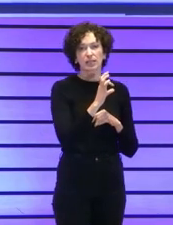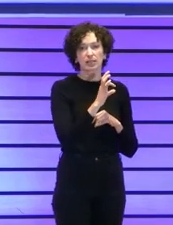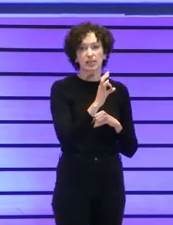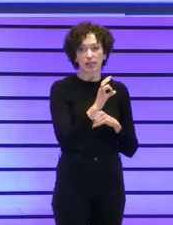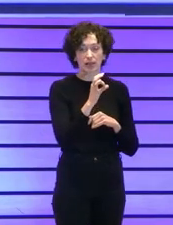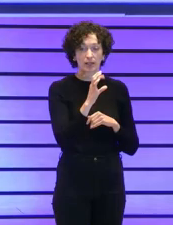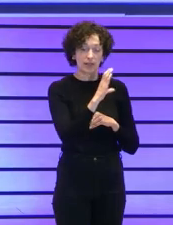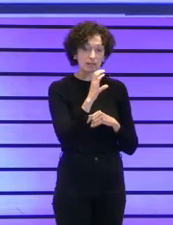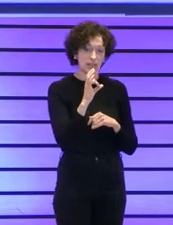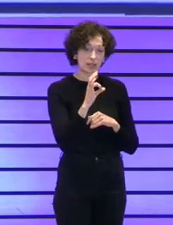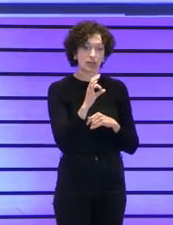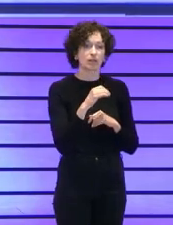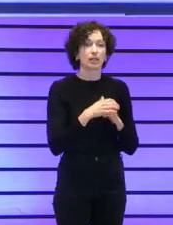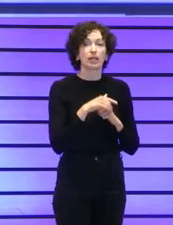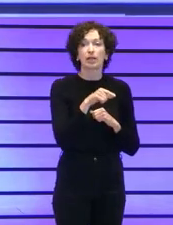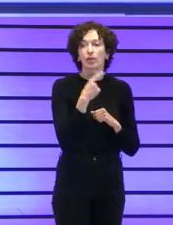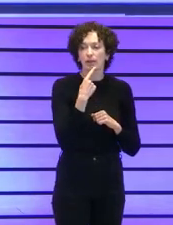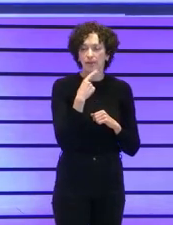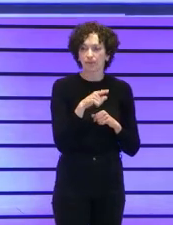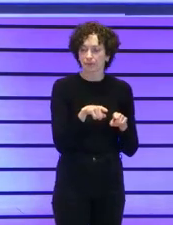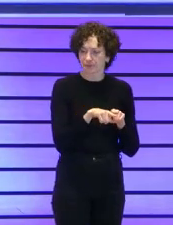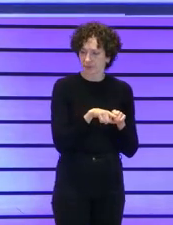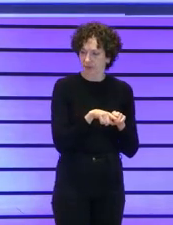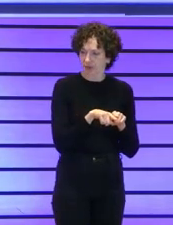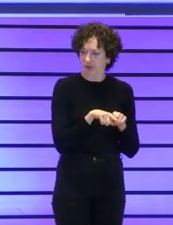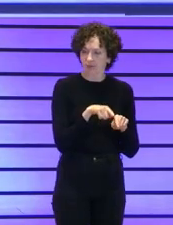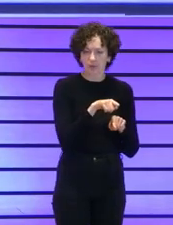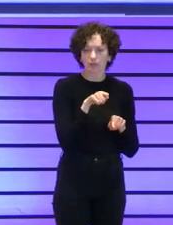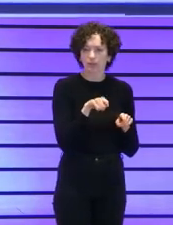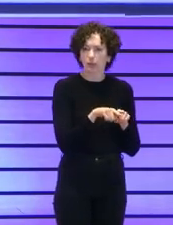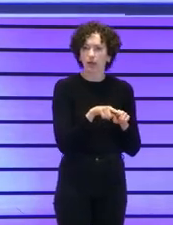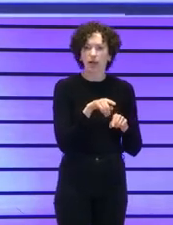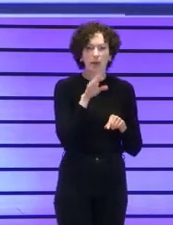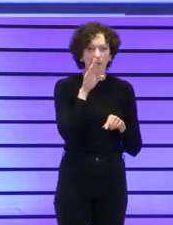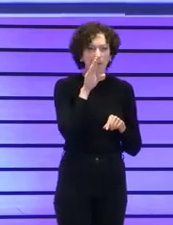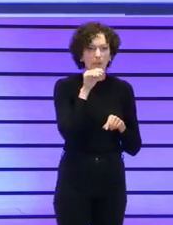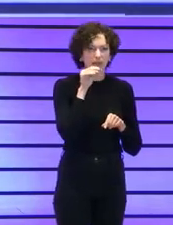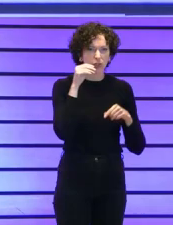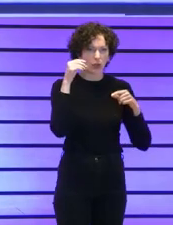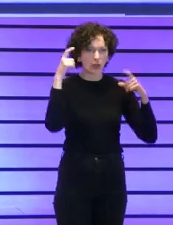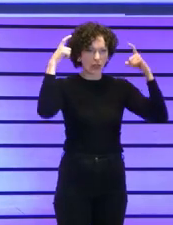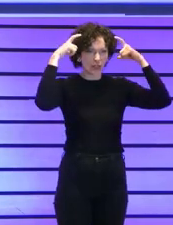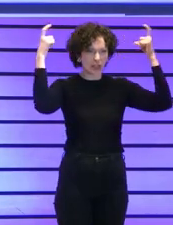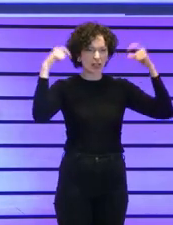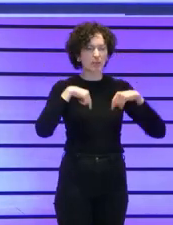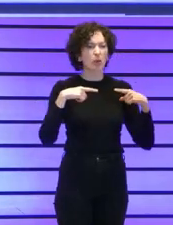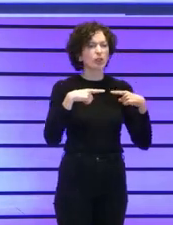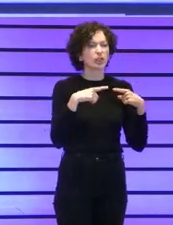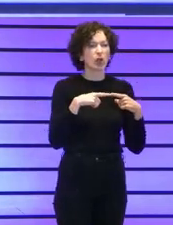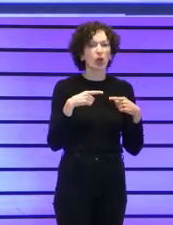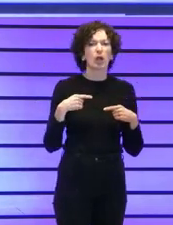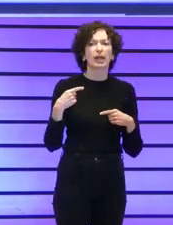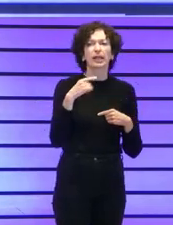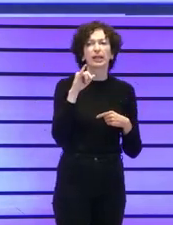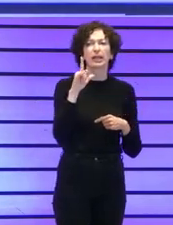ellos visualizaban el RSC como este pato de Disney, que es el tío Gilito. ¿Os acordáis? Que es como si el tío